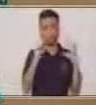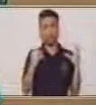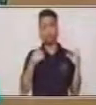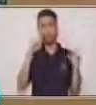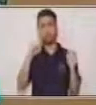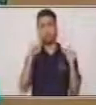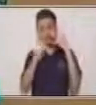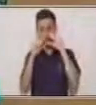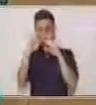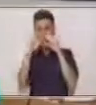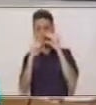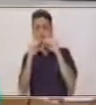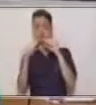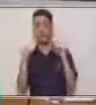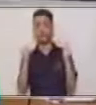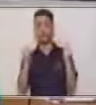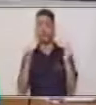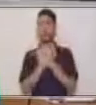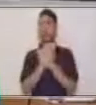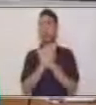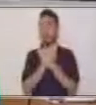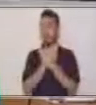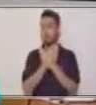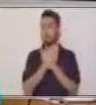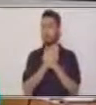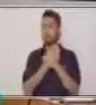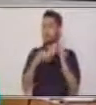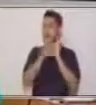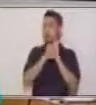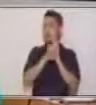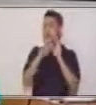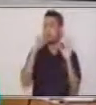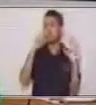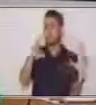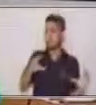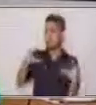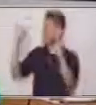figuras? Por ejemplo, si yo coloco acá